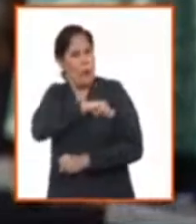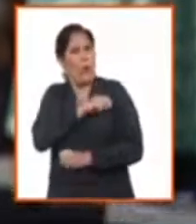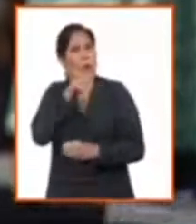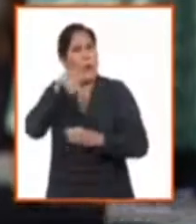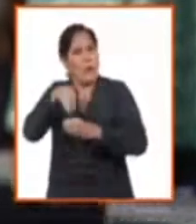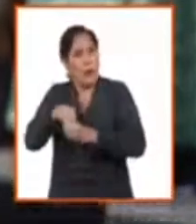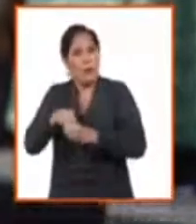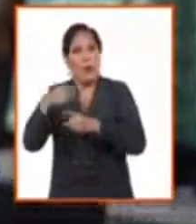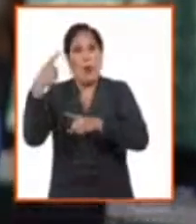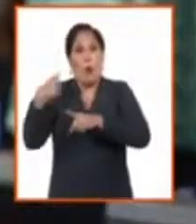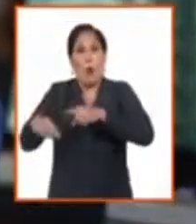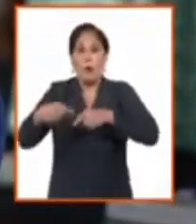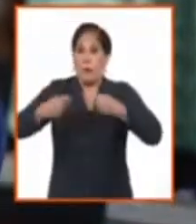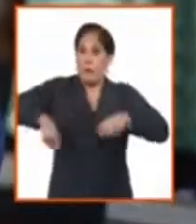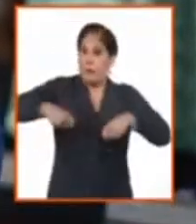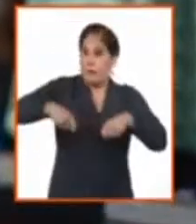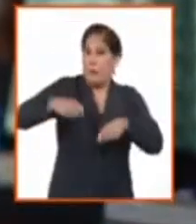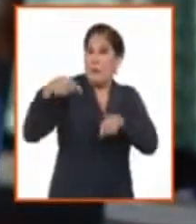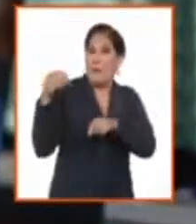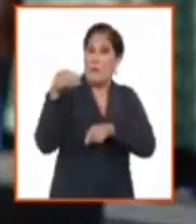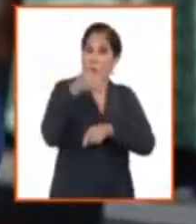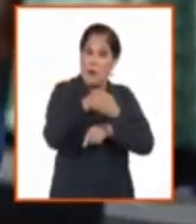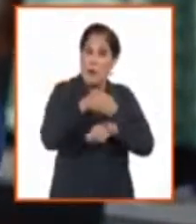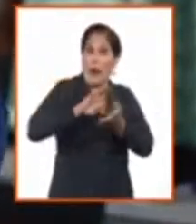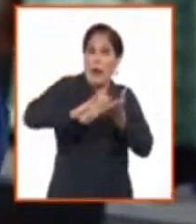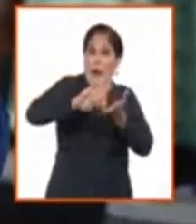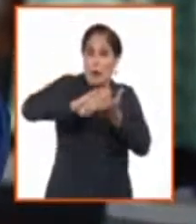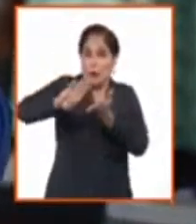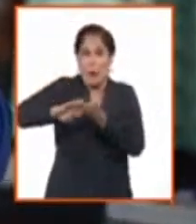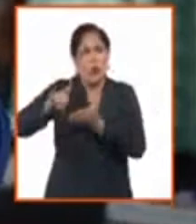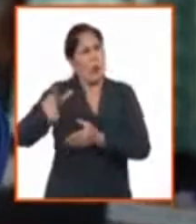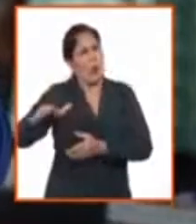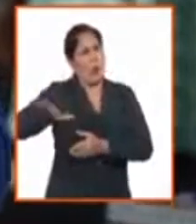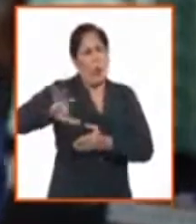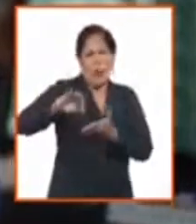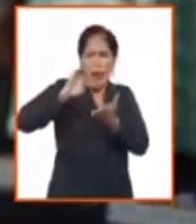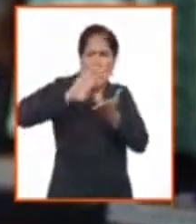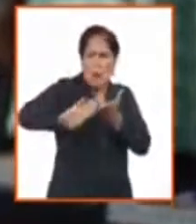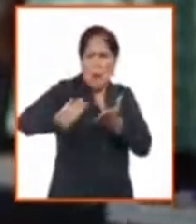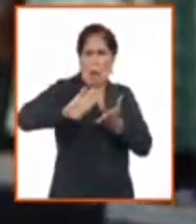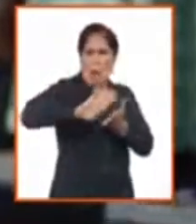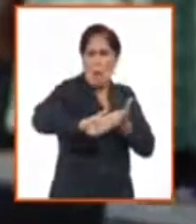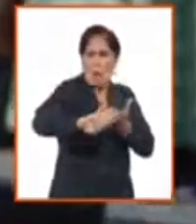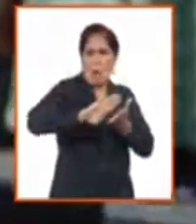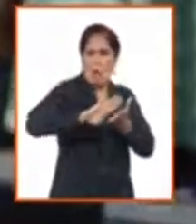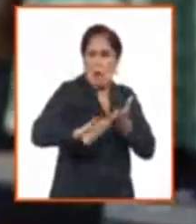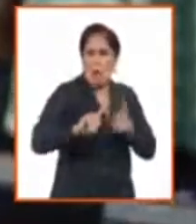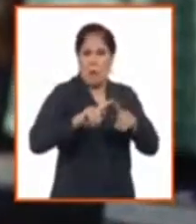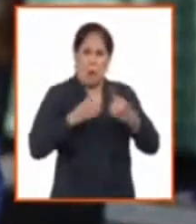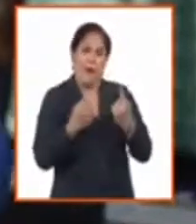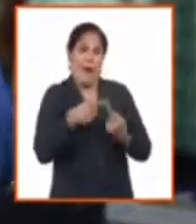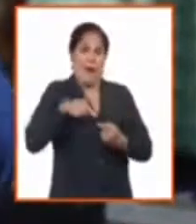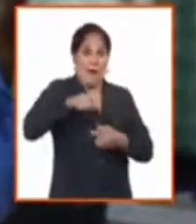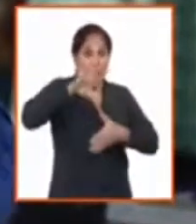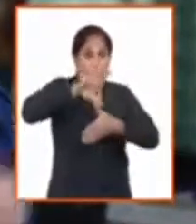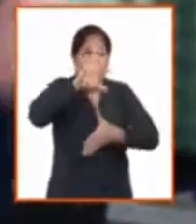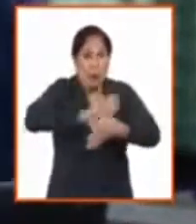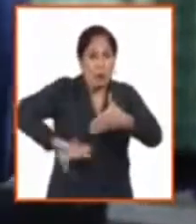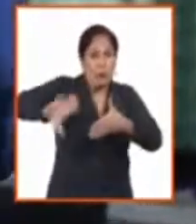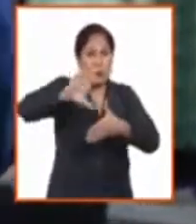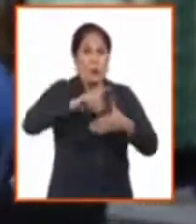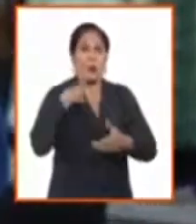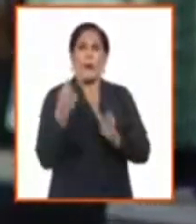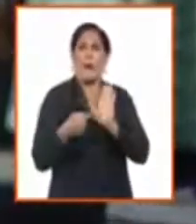inmigrantes también excluidos no una vez sino cada día por el despiadado imperio del mercado es a norteamérica que ustedes nos